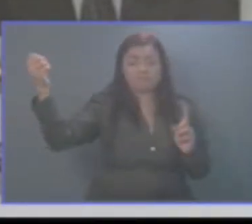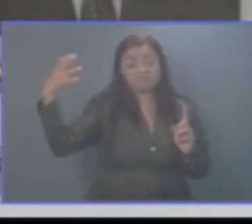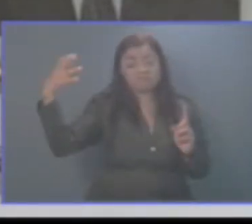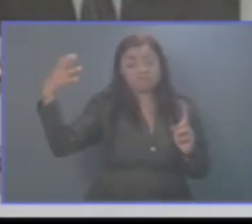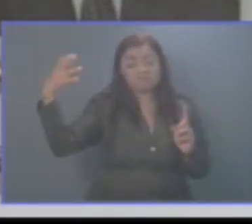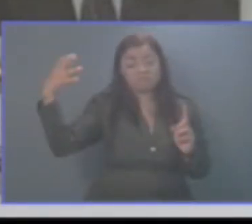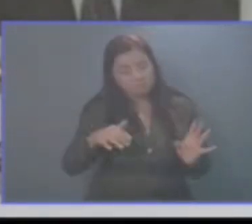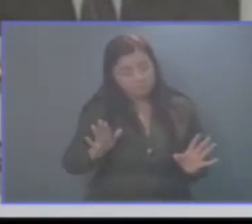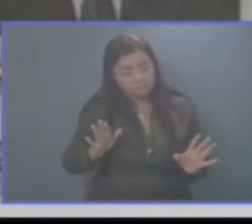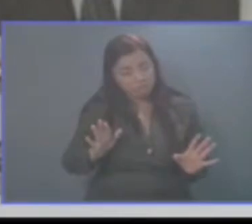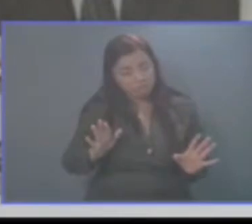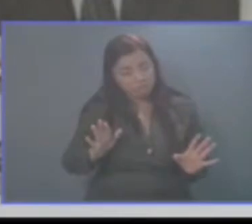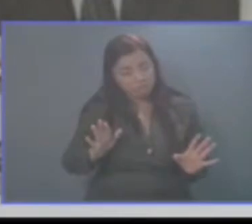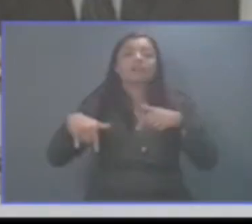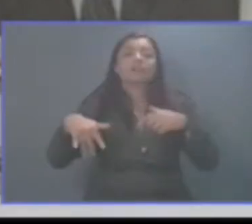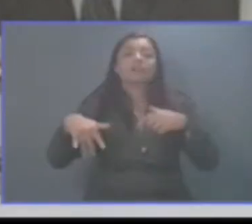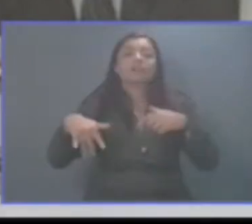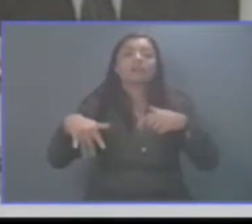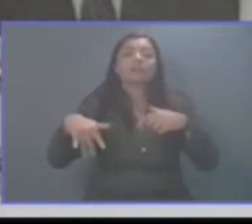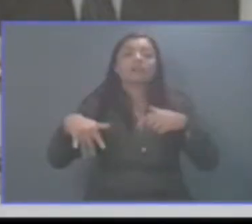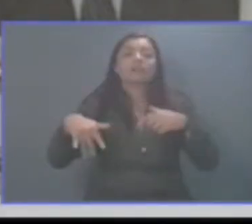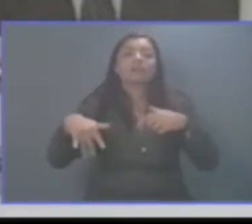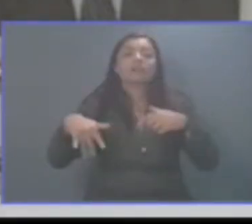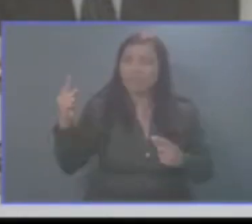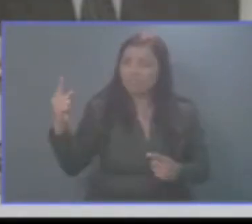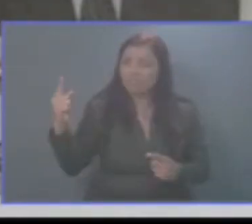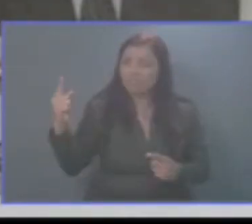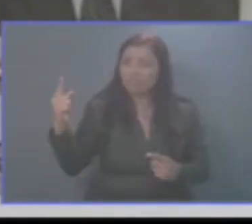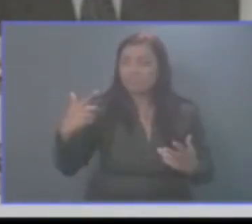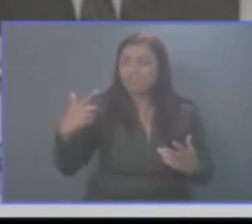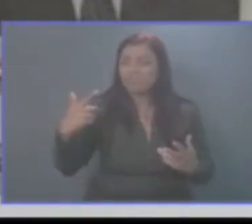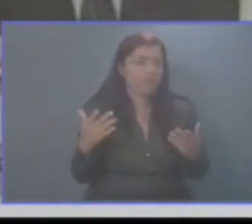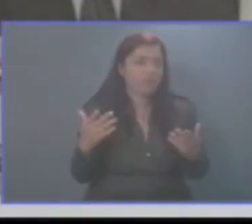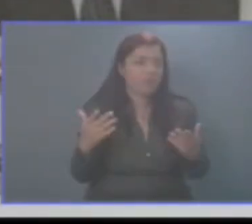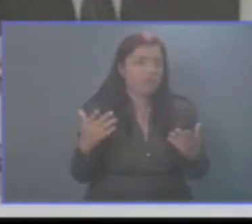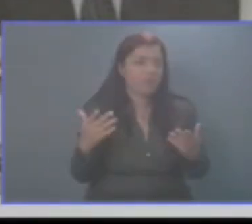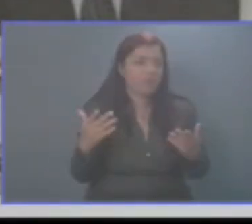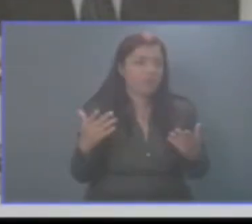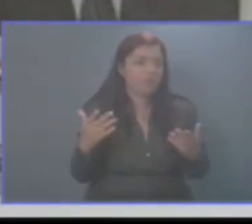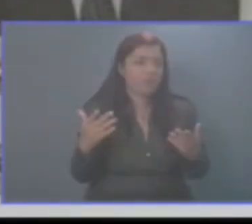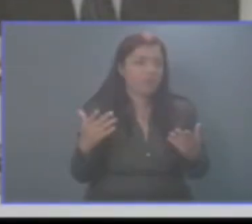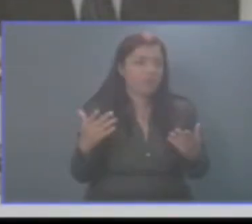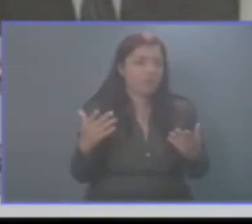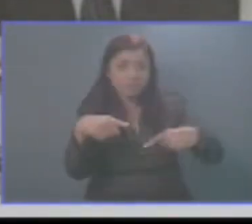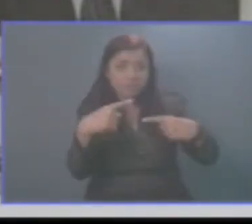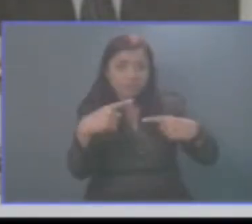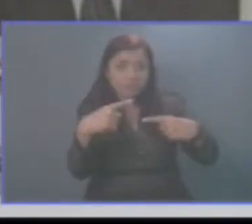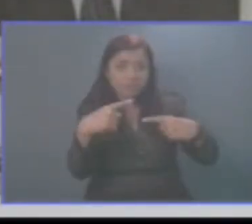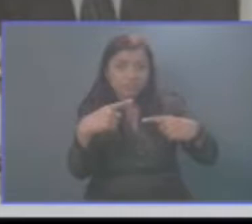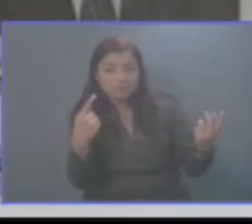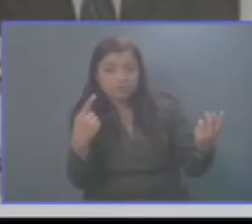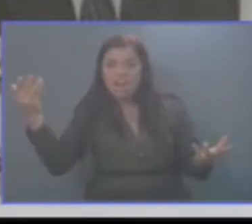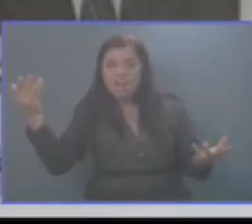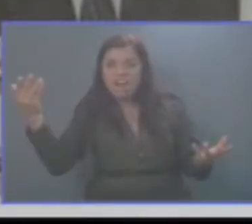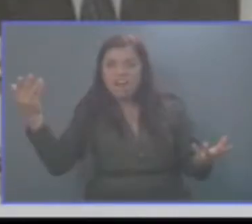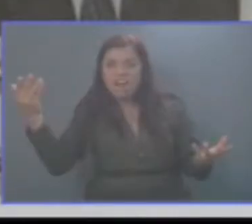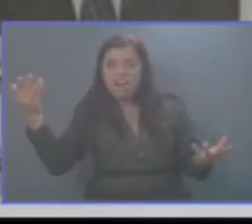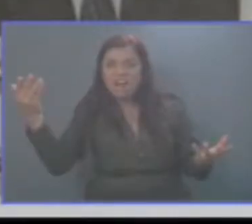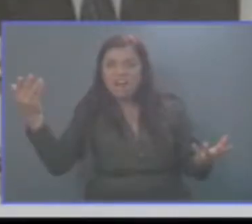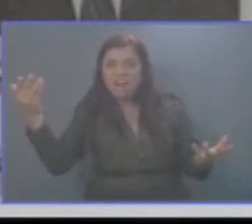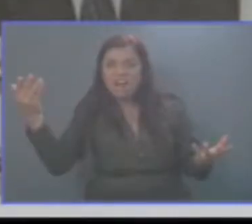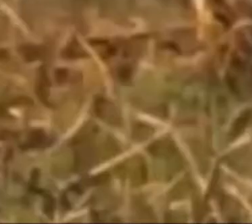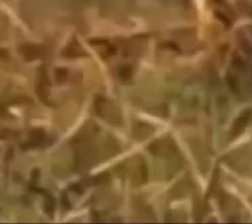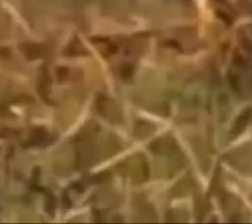está afanado en destruir la imagen de opositores y no en construir soluciones a los